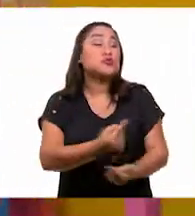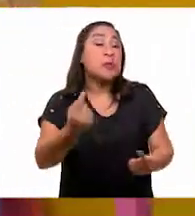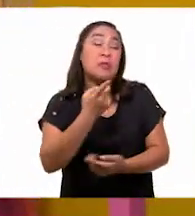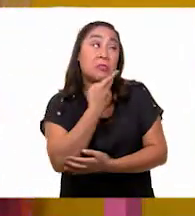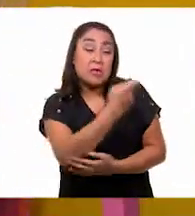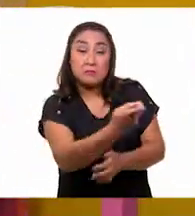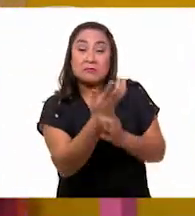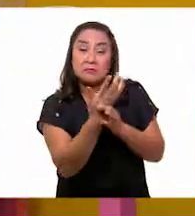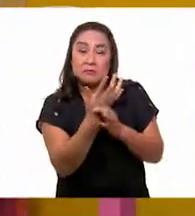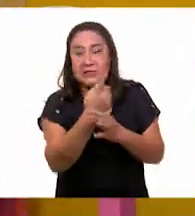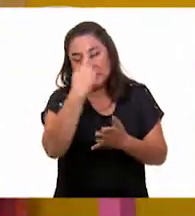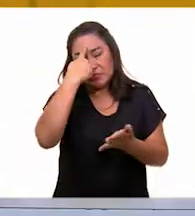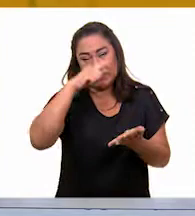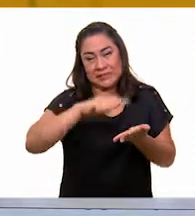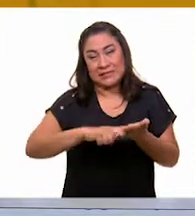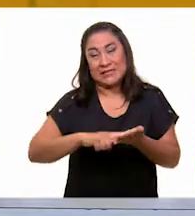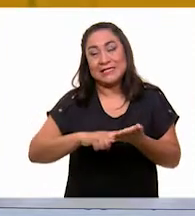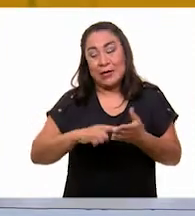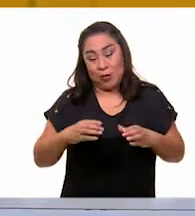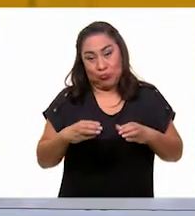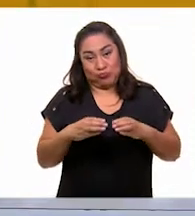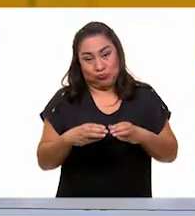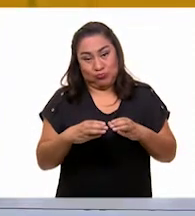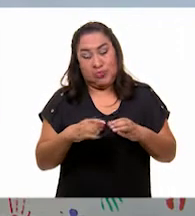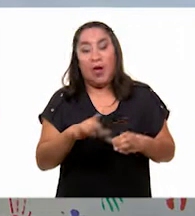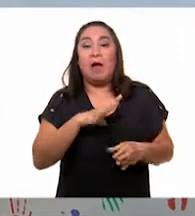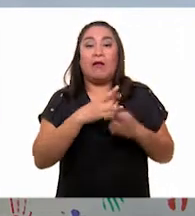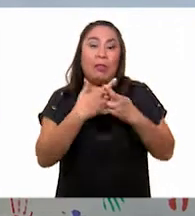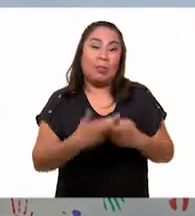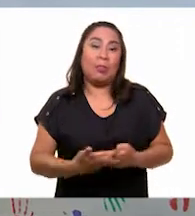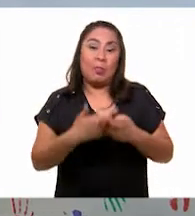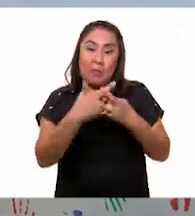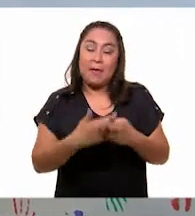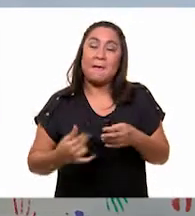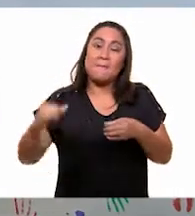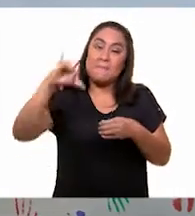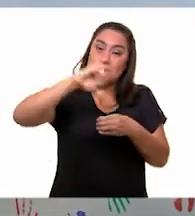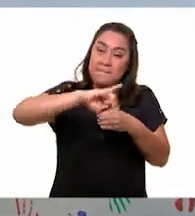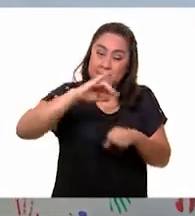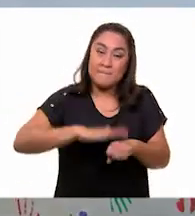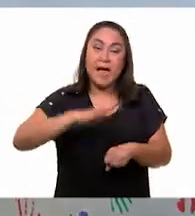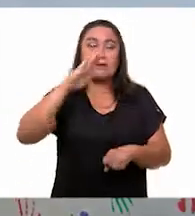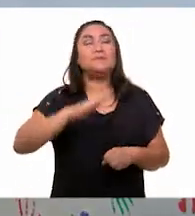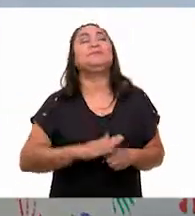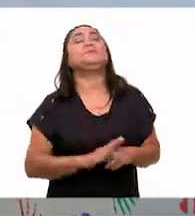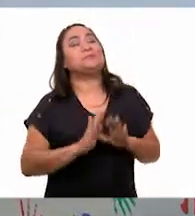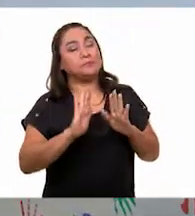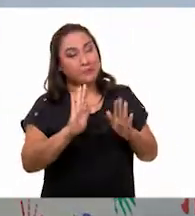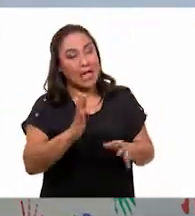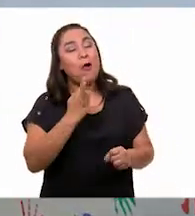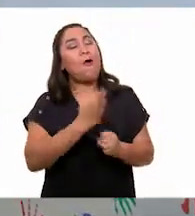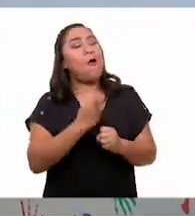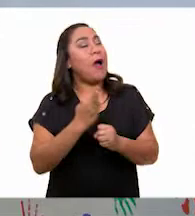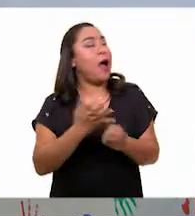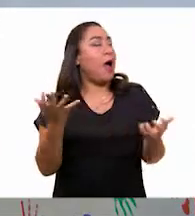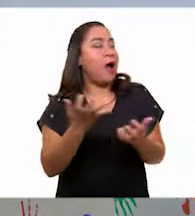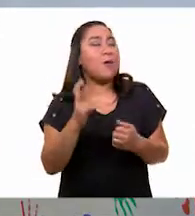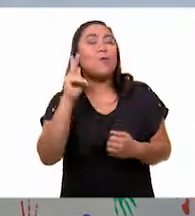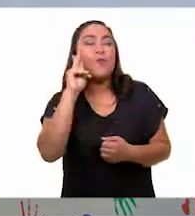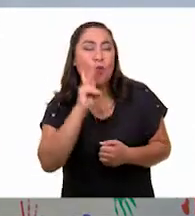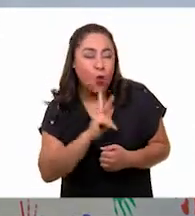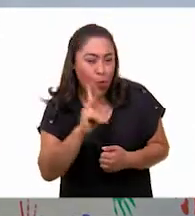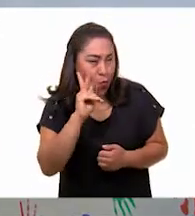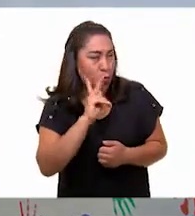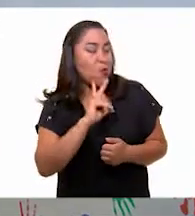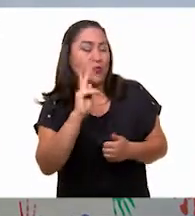que a esta, a la gordita, le cabe más. Lo que vamos a hacer es comprobarlo poniendo agua